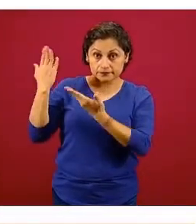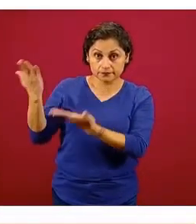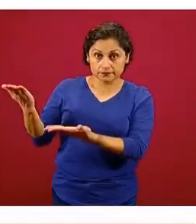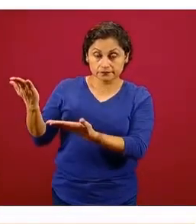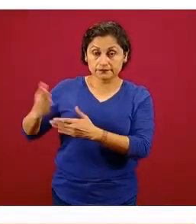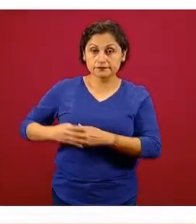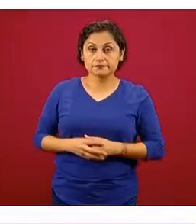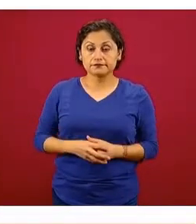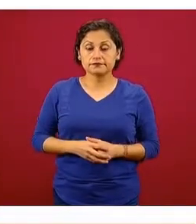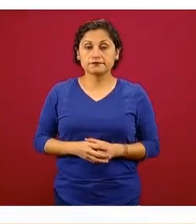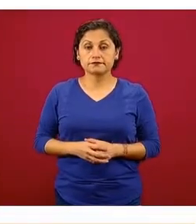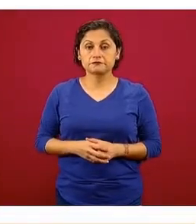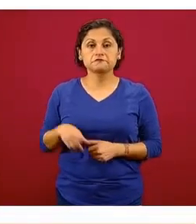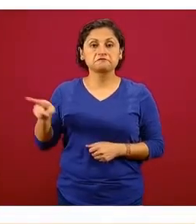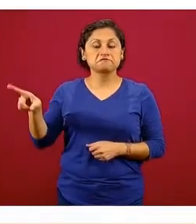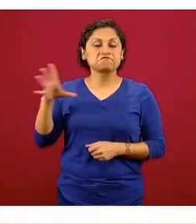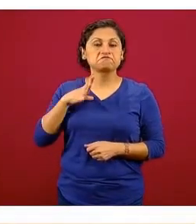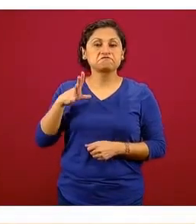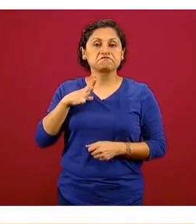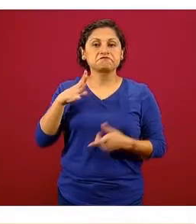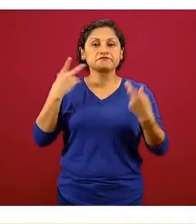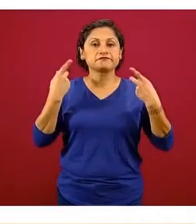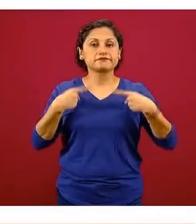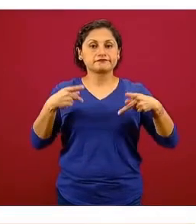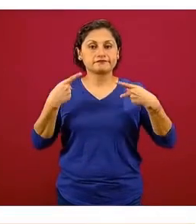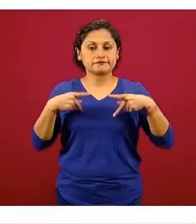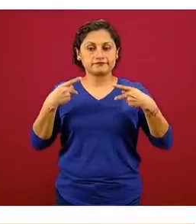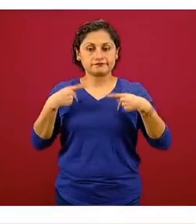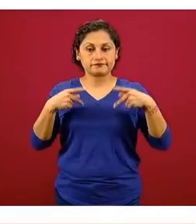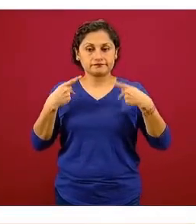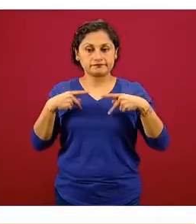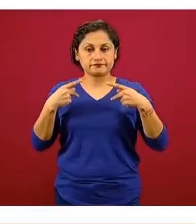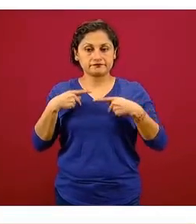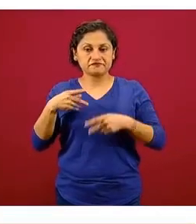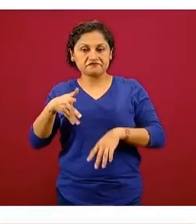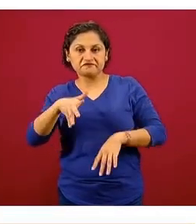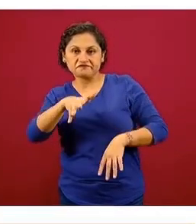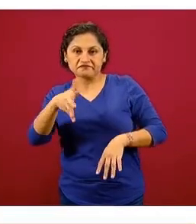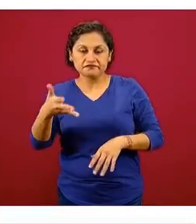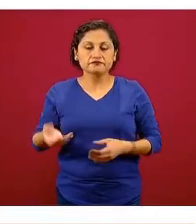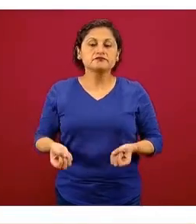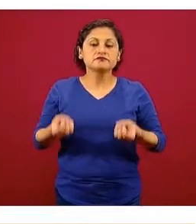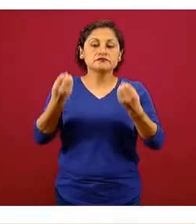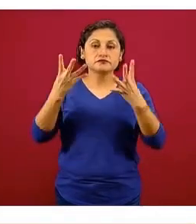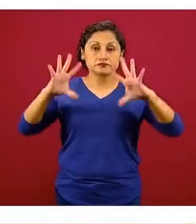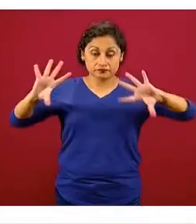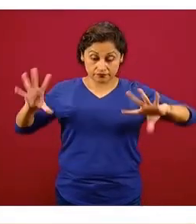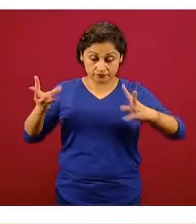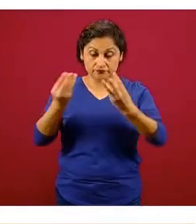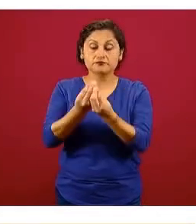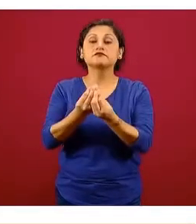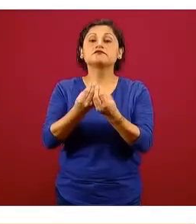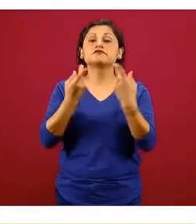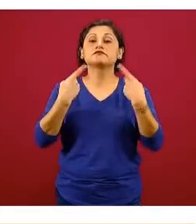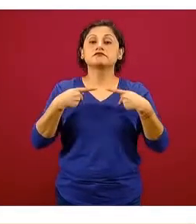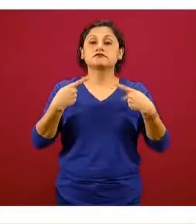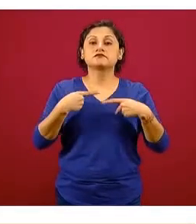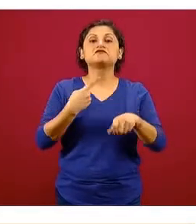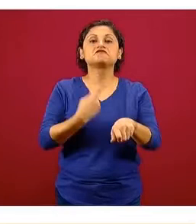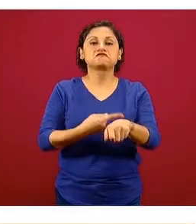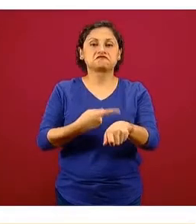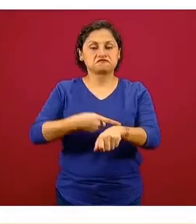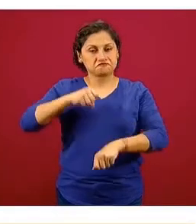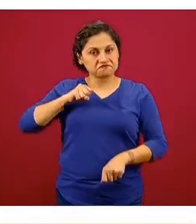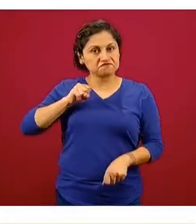casos estimados, lo hemos comentado, lo recuerdo, son la suma de los casos confirmados, es decir,